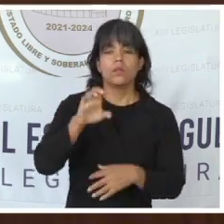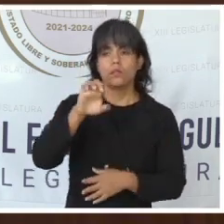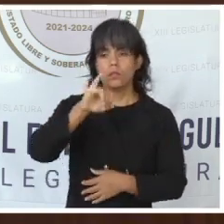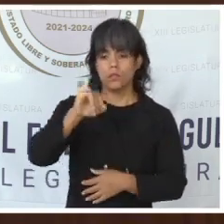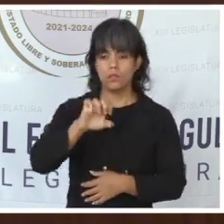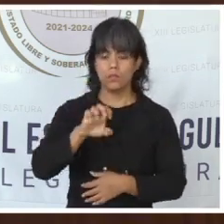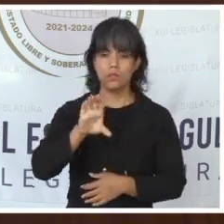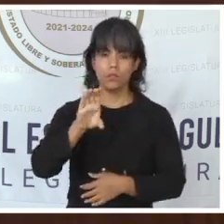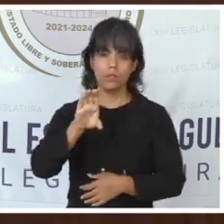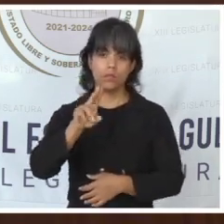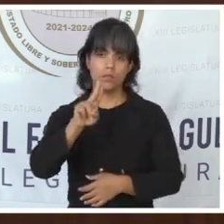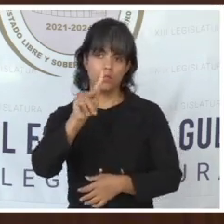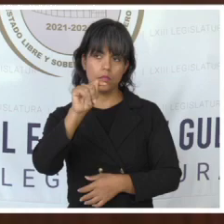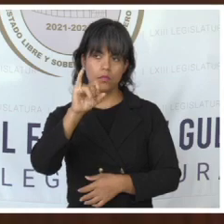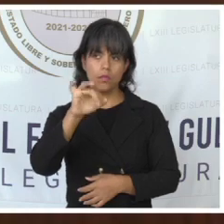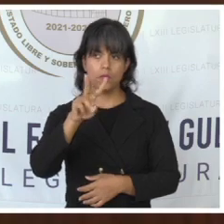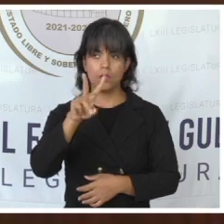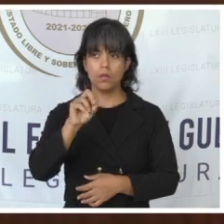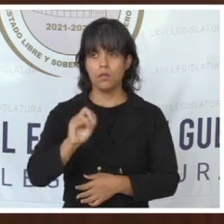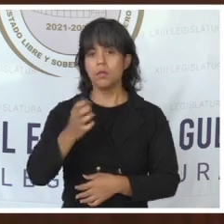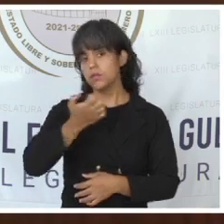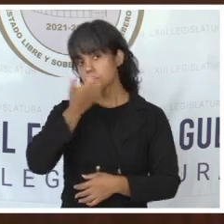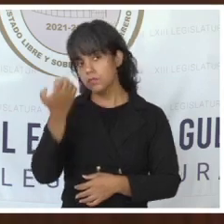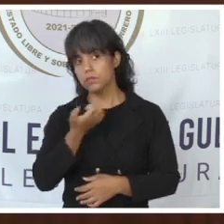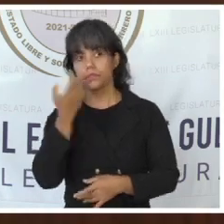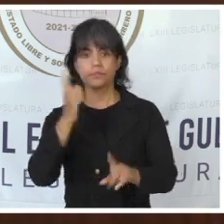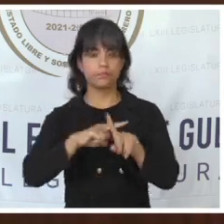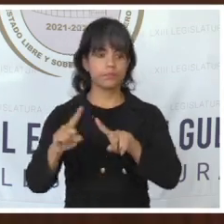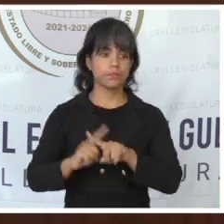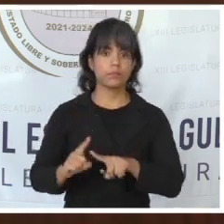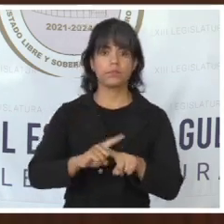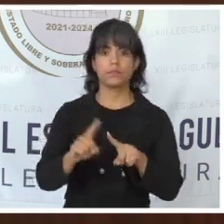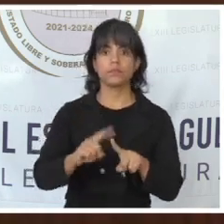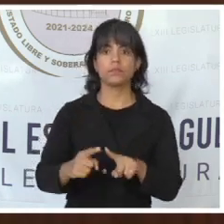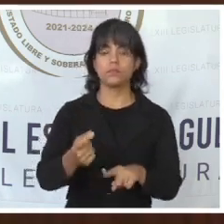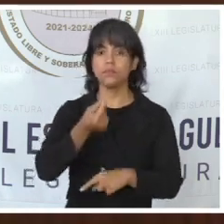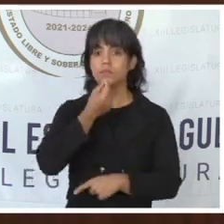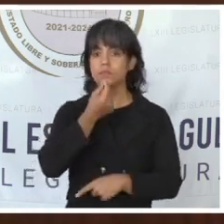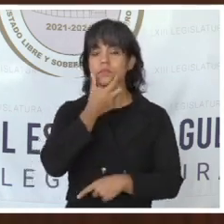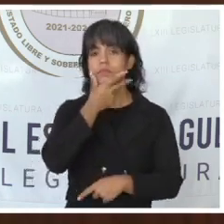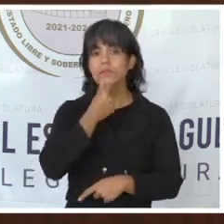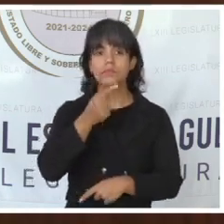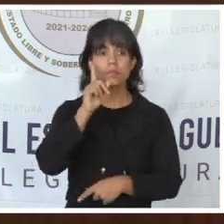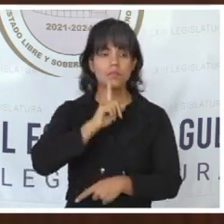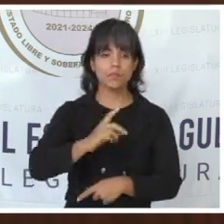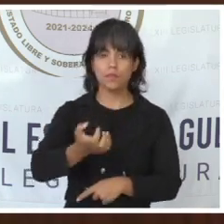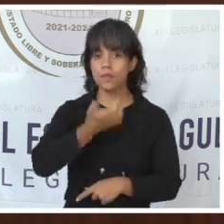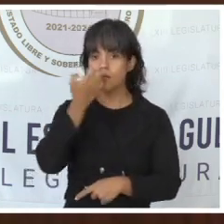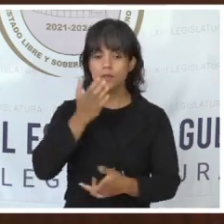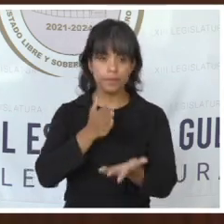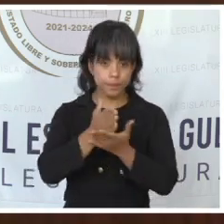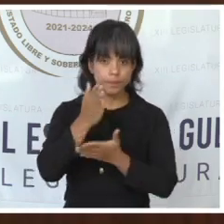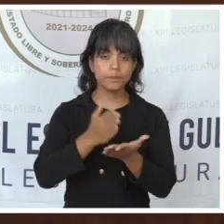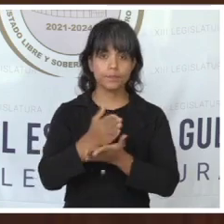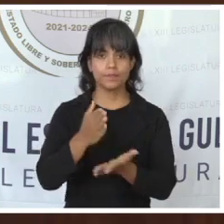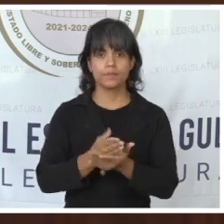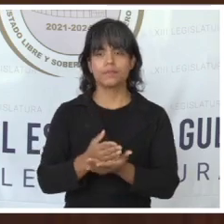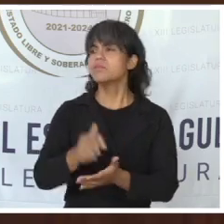escuelas, gestionando espacios para que puedan estudiar niñas y niños. Pero hago una pregunta,